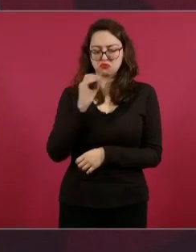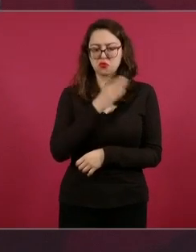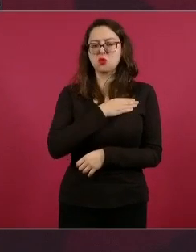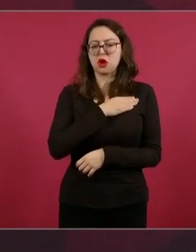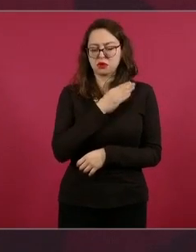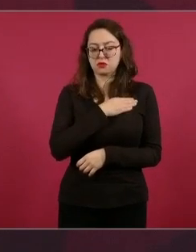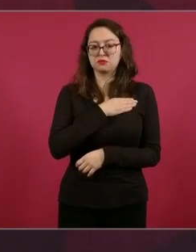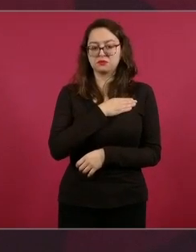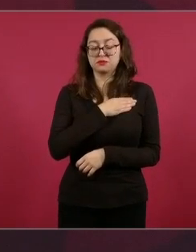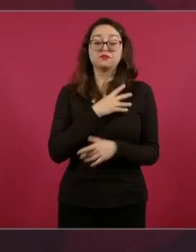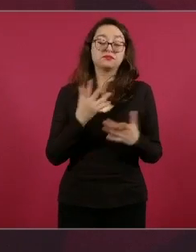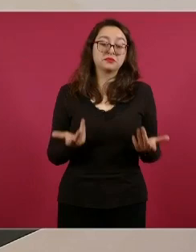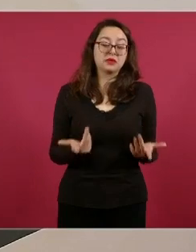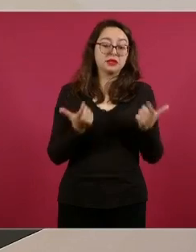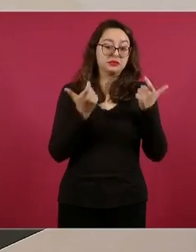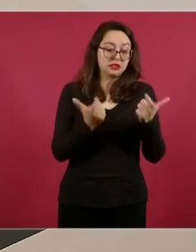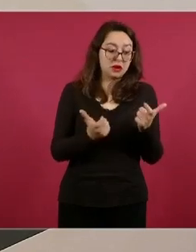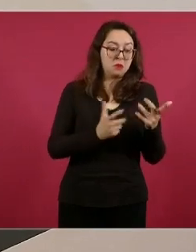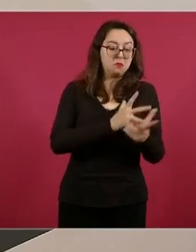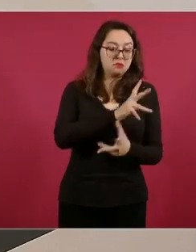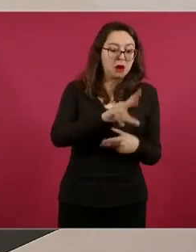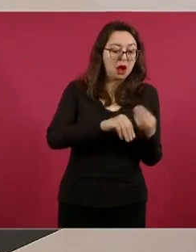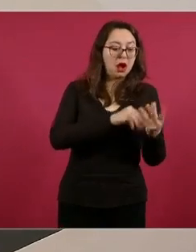Y además porque dinero llama dinero.